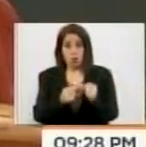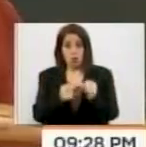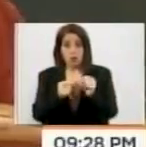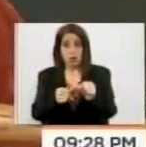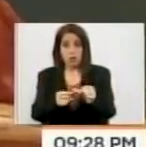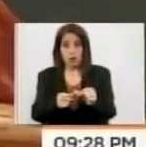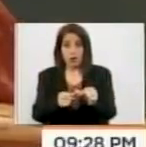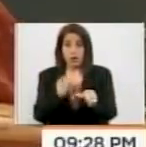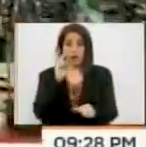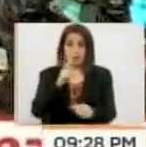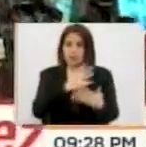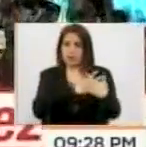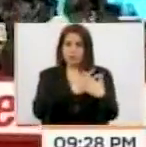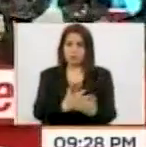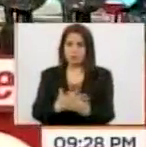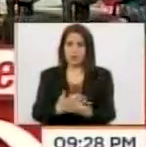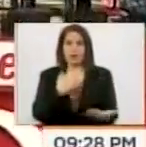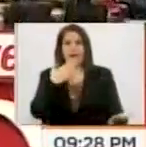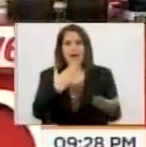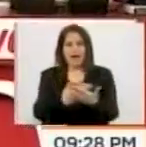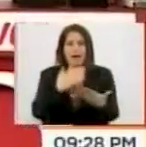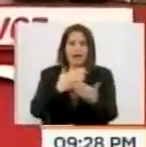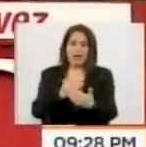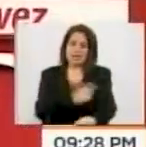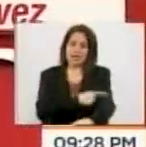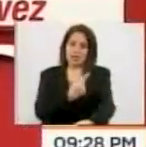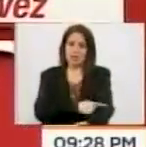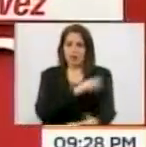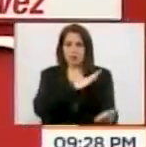pues. Adelante. Gracias, hermano presidente.